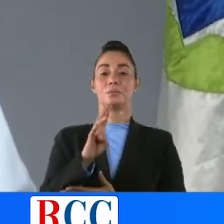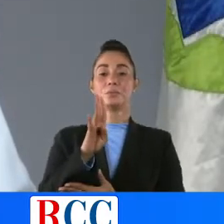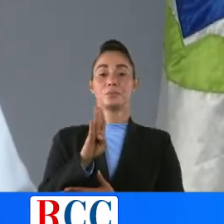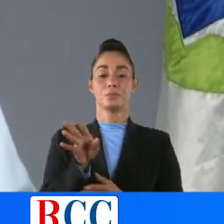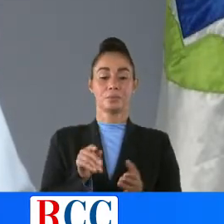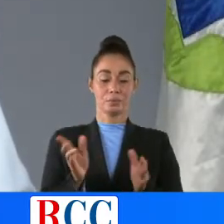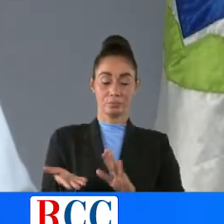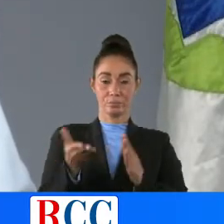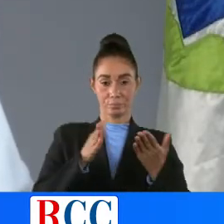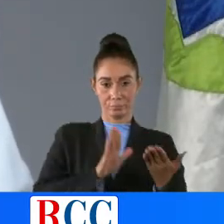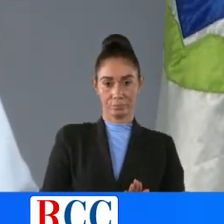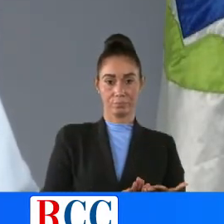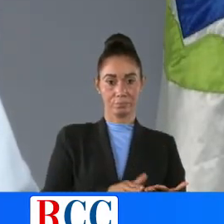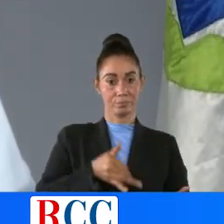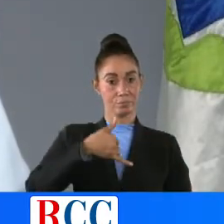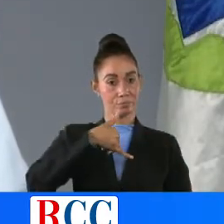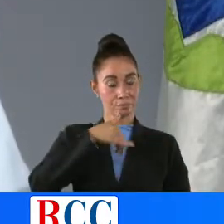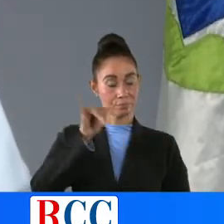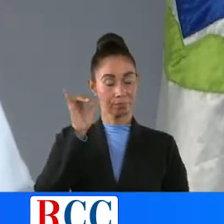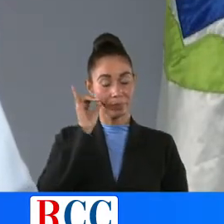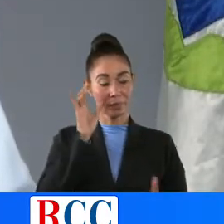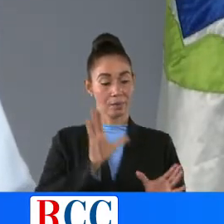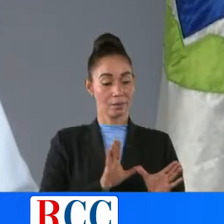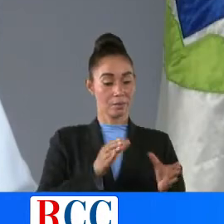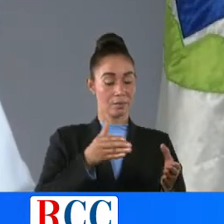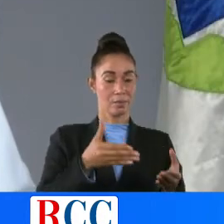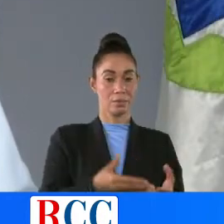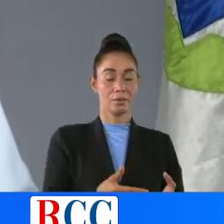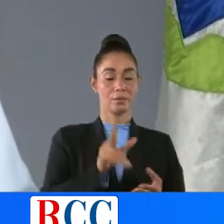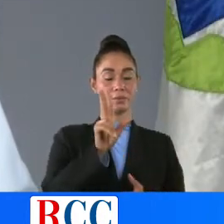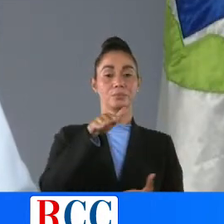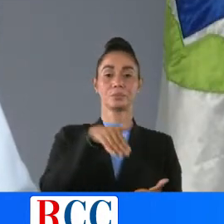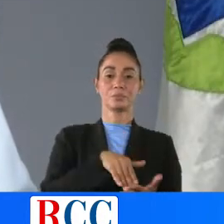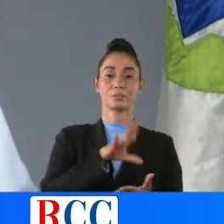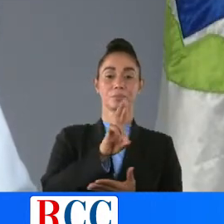243.401 defunciones y de estas,